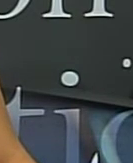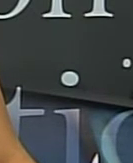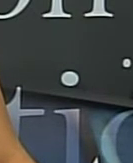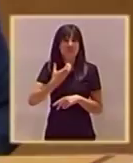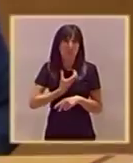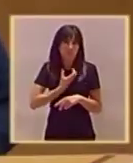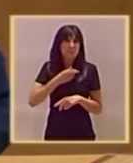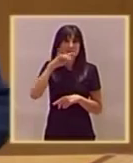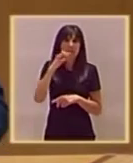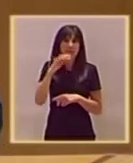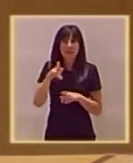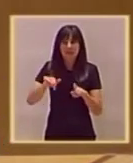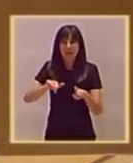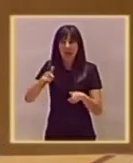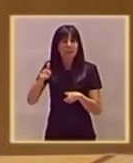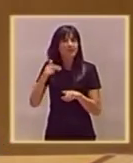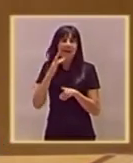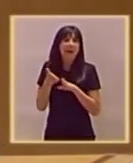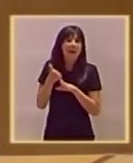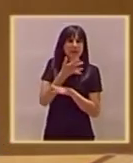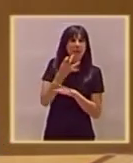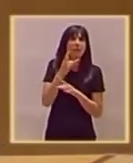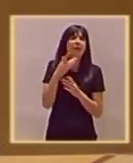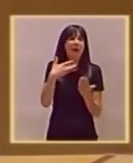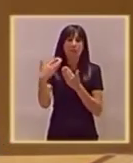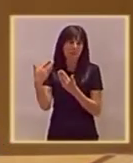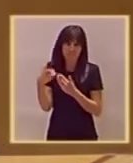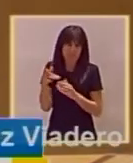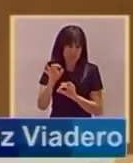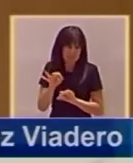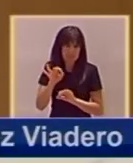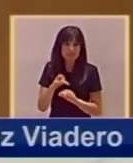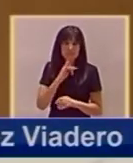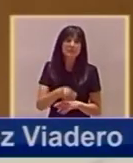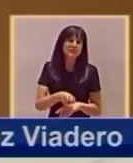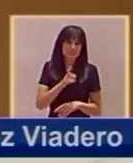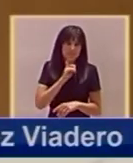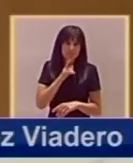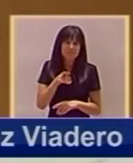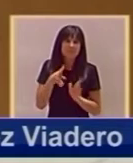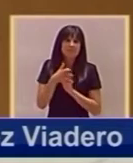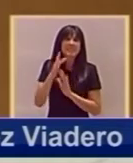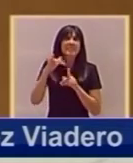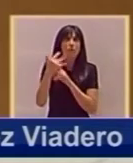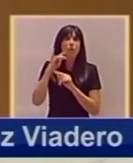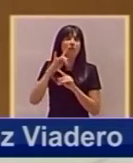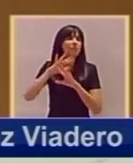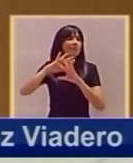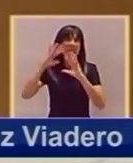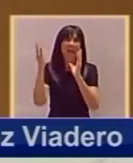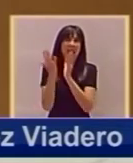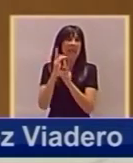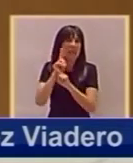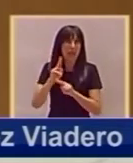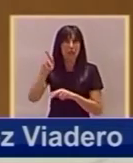empresas. Es necesario, dada la coyuntura en la que nos encontramos por la situación internacional, señor presidente, tomar